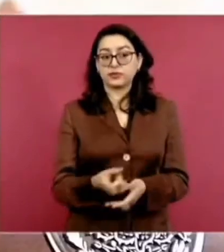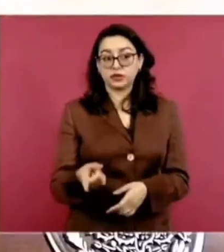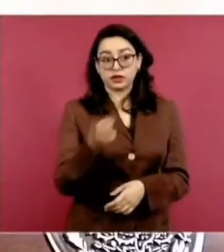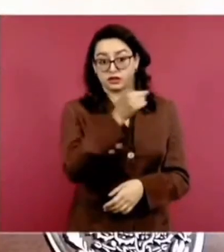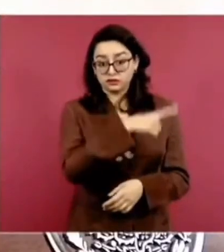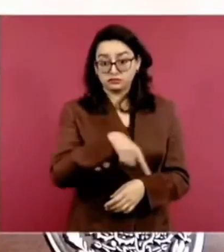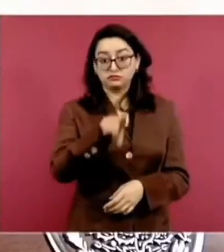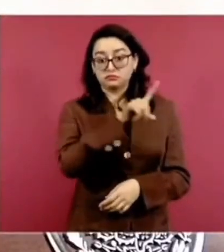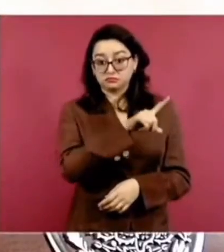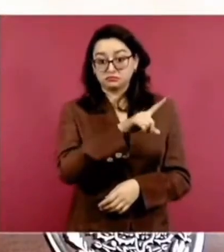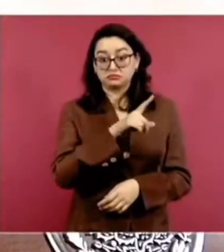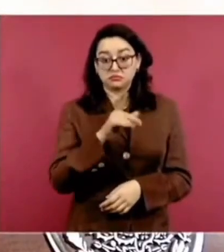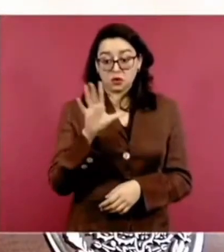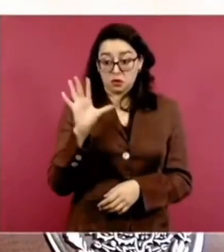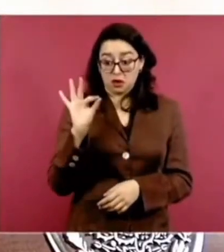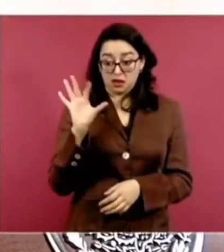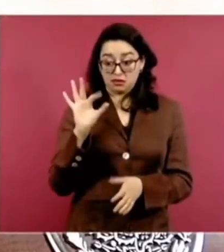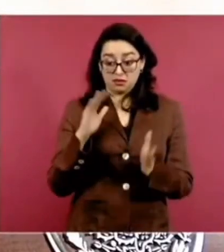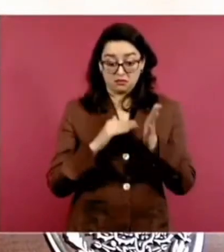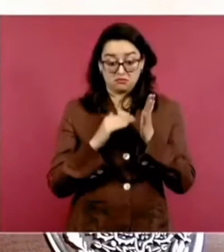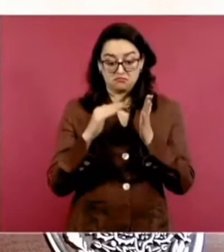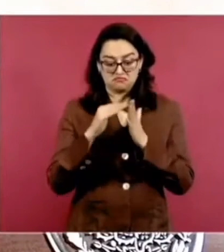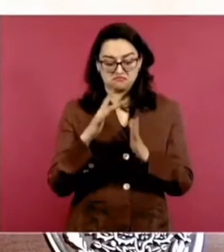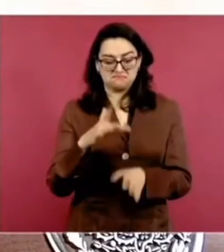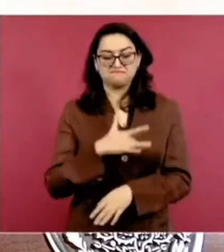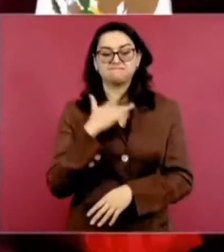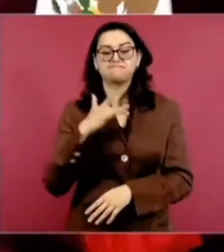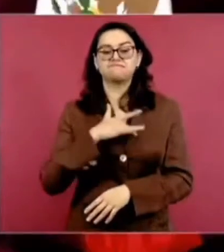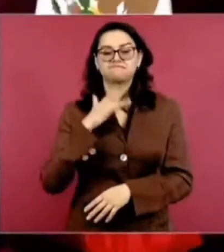muy orgullosos,